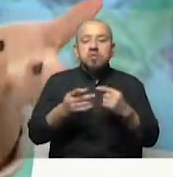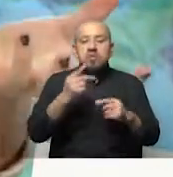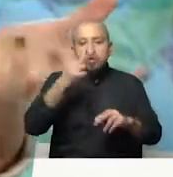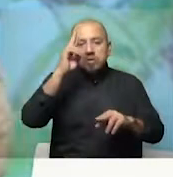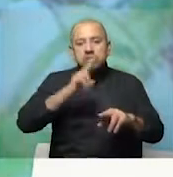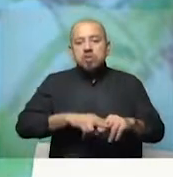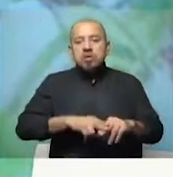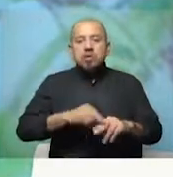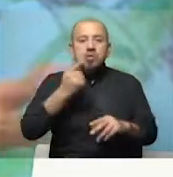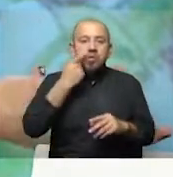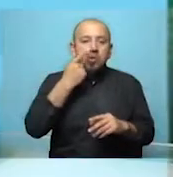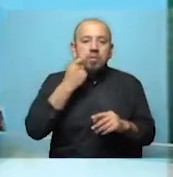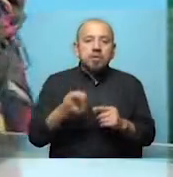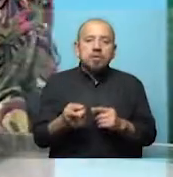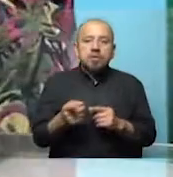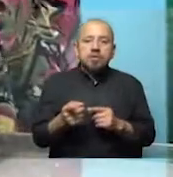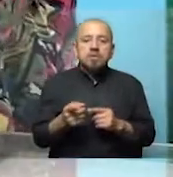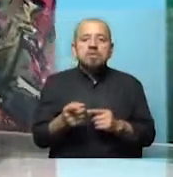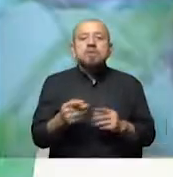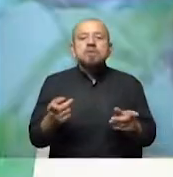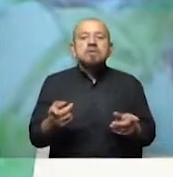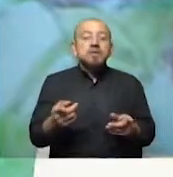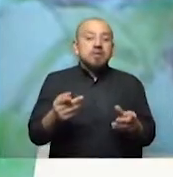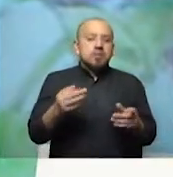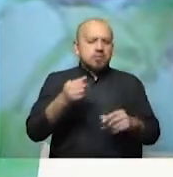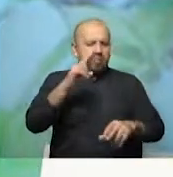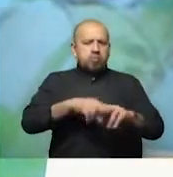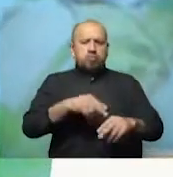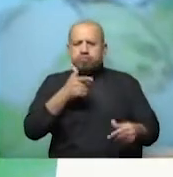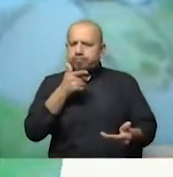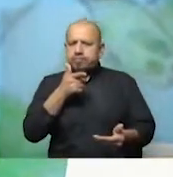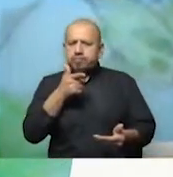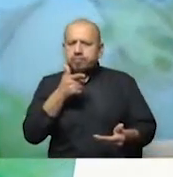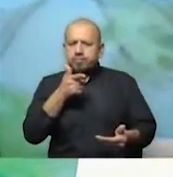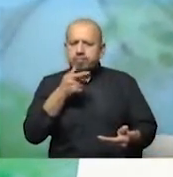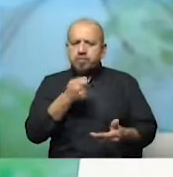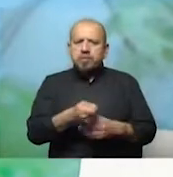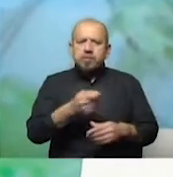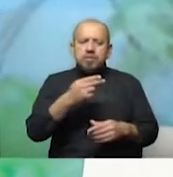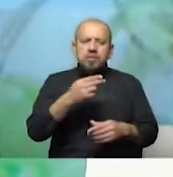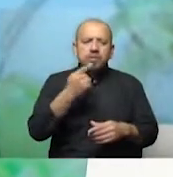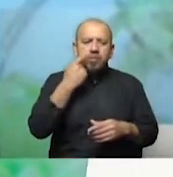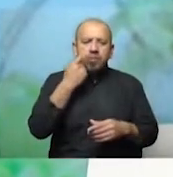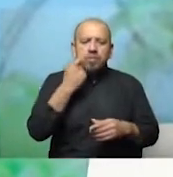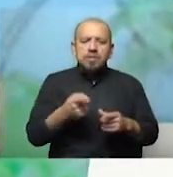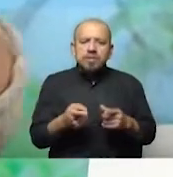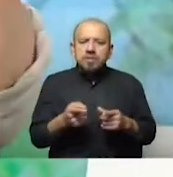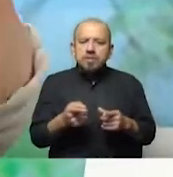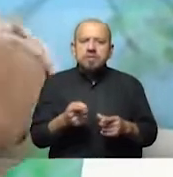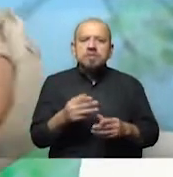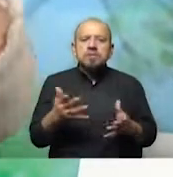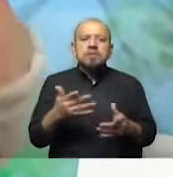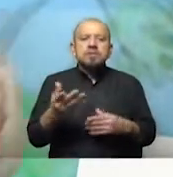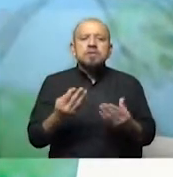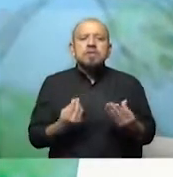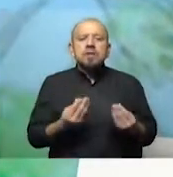o sea yo dije yo no puedo no eso no va no va a estar o sea yo digo que